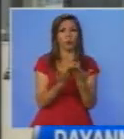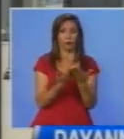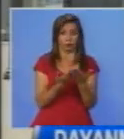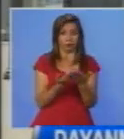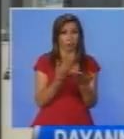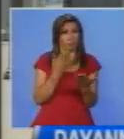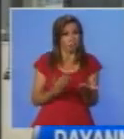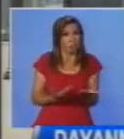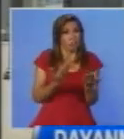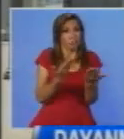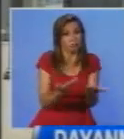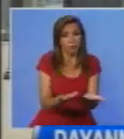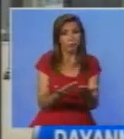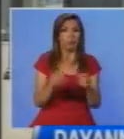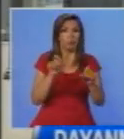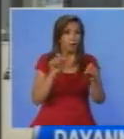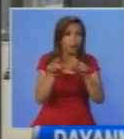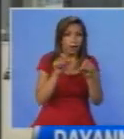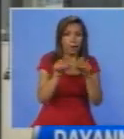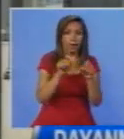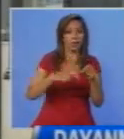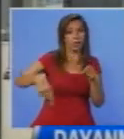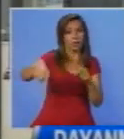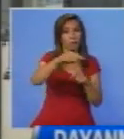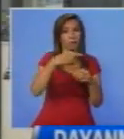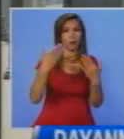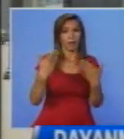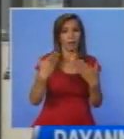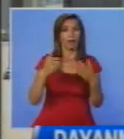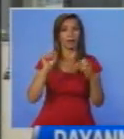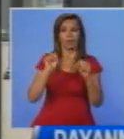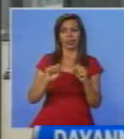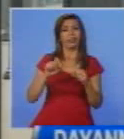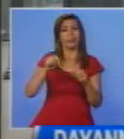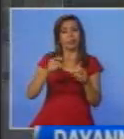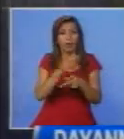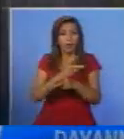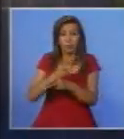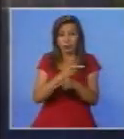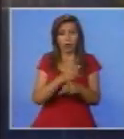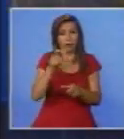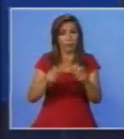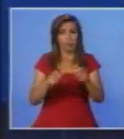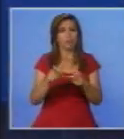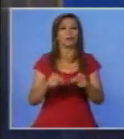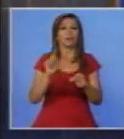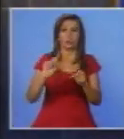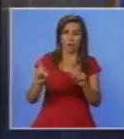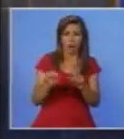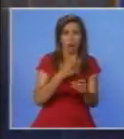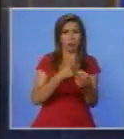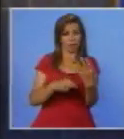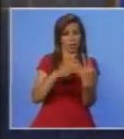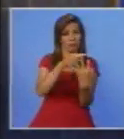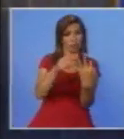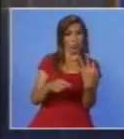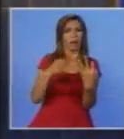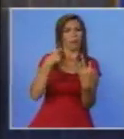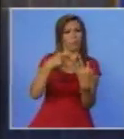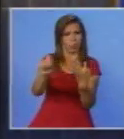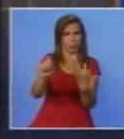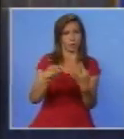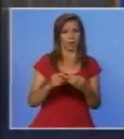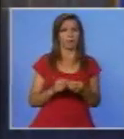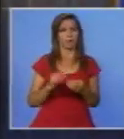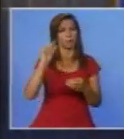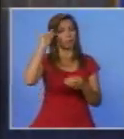consulta él necesita la aprobación de las 3/4 partes de los miembros del Consejo Cantonal. Artículo 104 de la Constitución. Los gobiernos